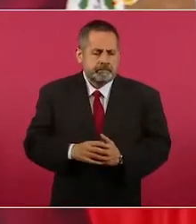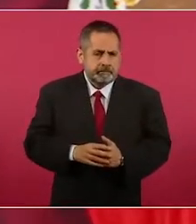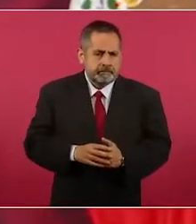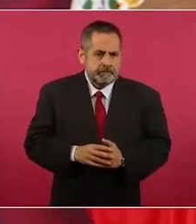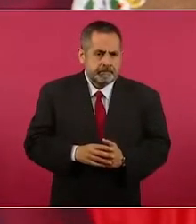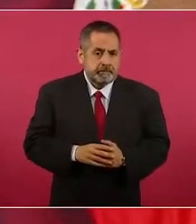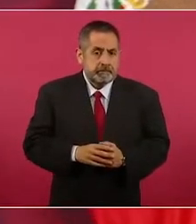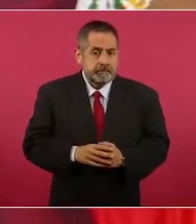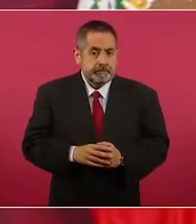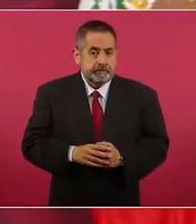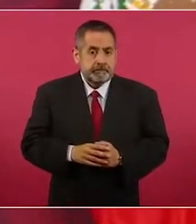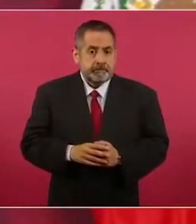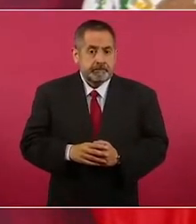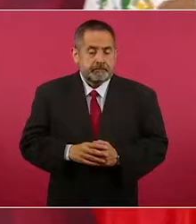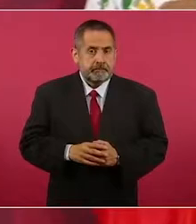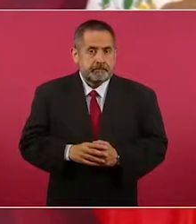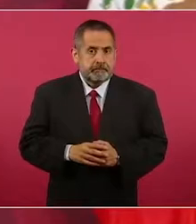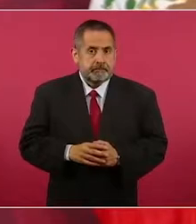él